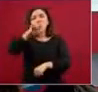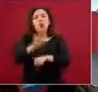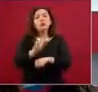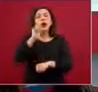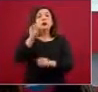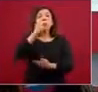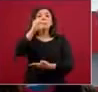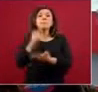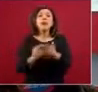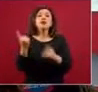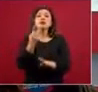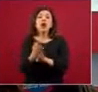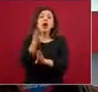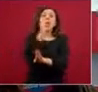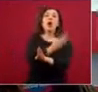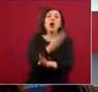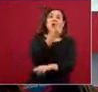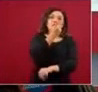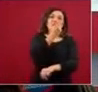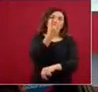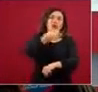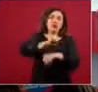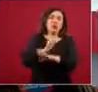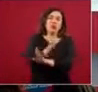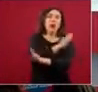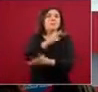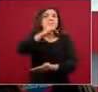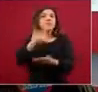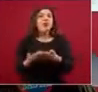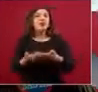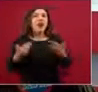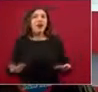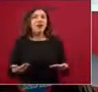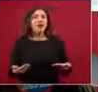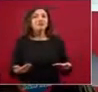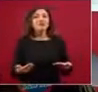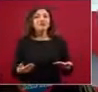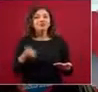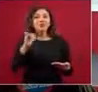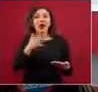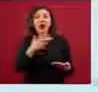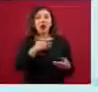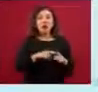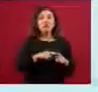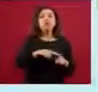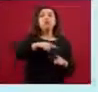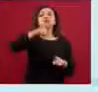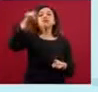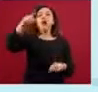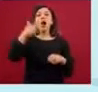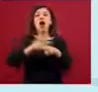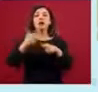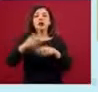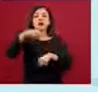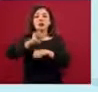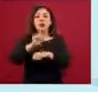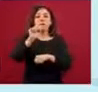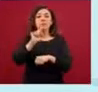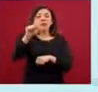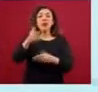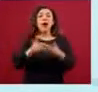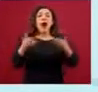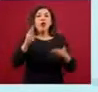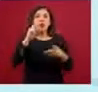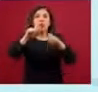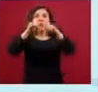menor al de la semana anterior. Entonces, subió la curva hasta llegar a la semana 27, pero ahora